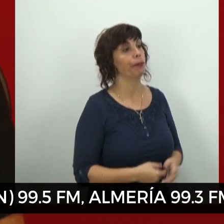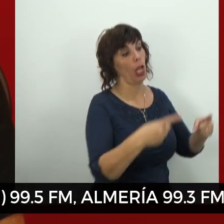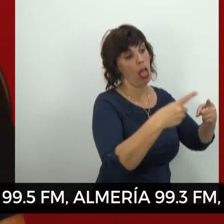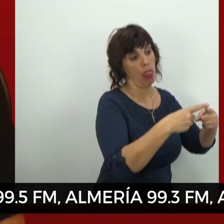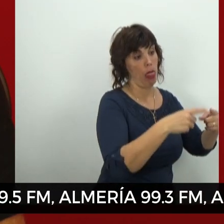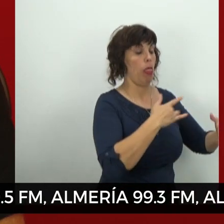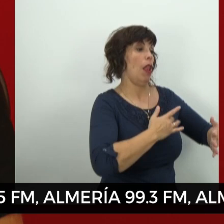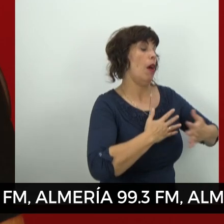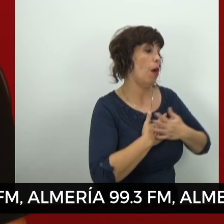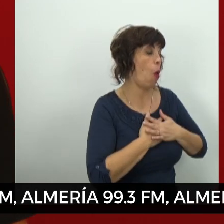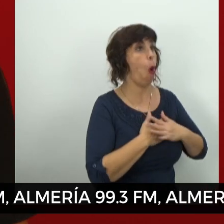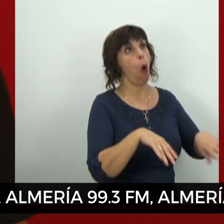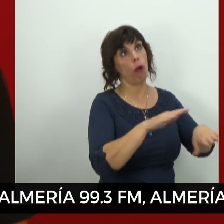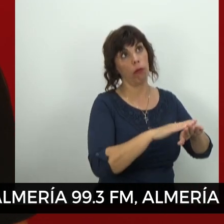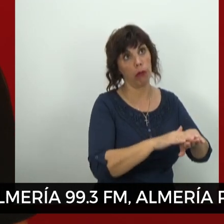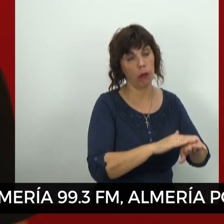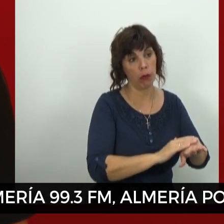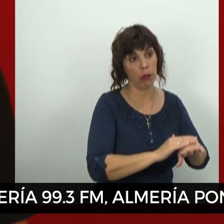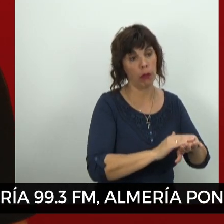amor, del perdón,